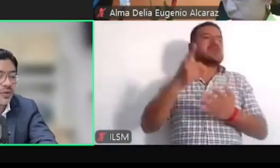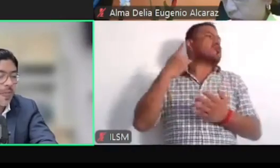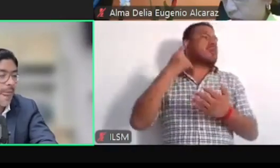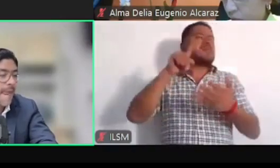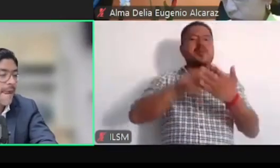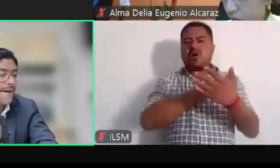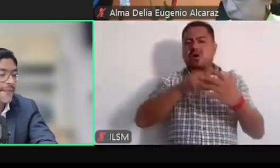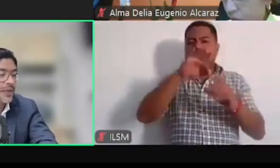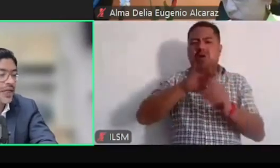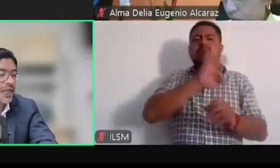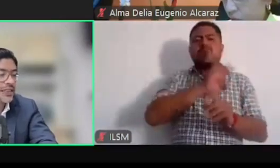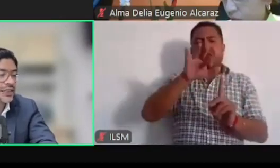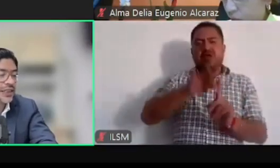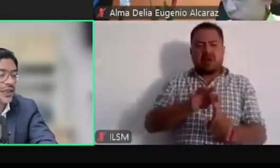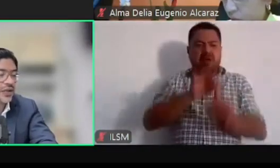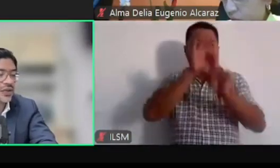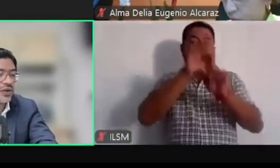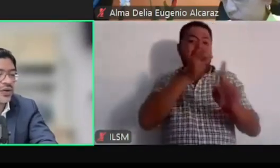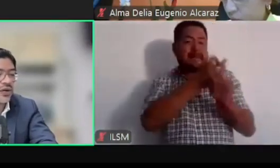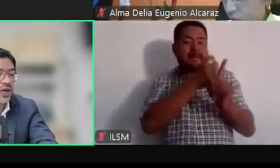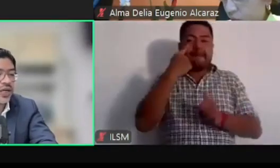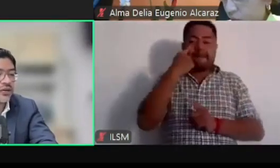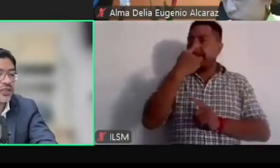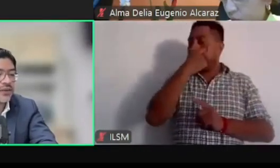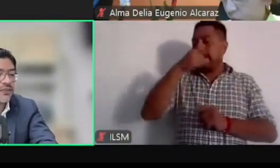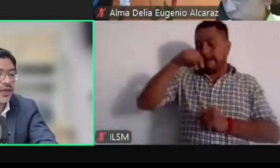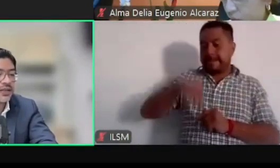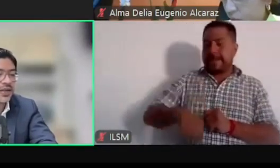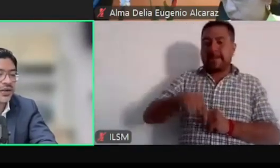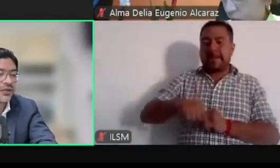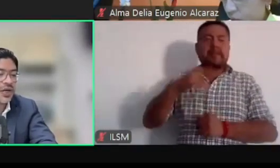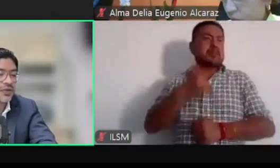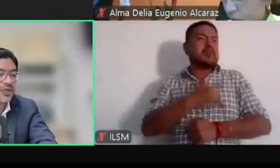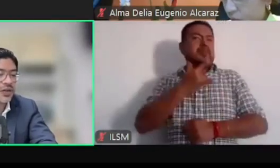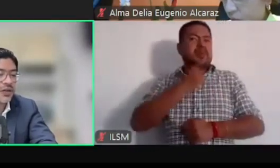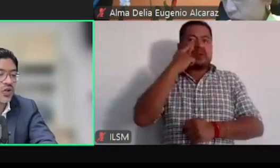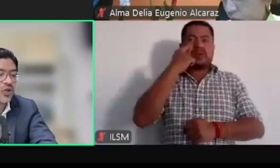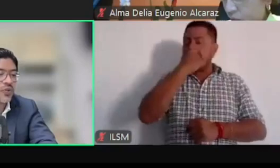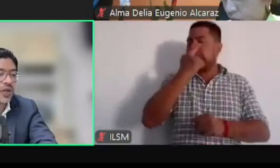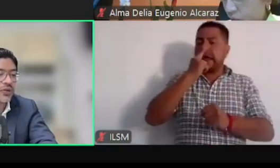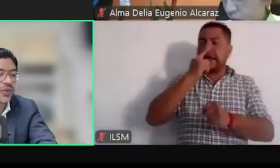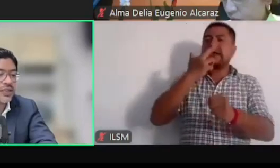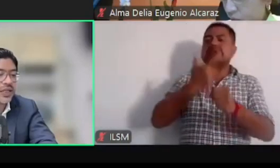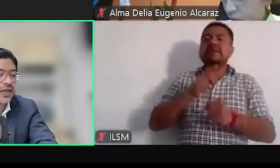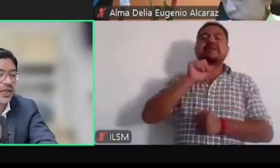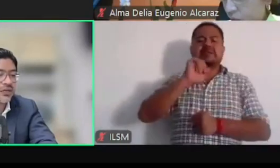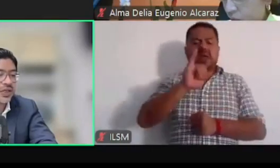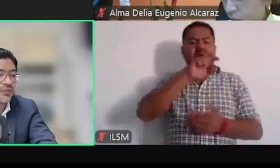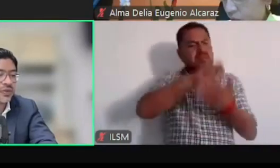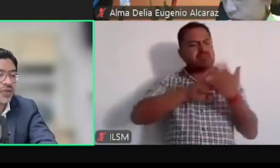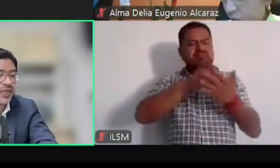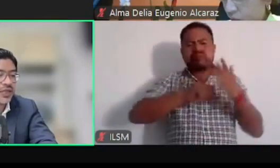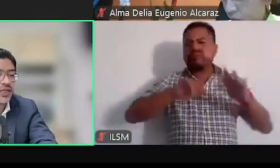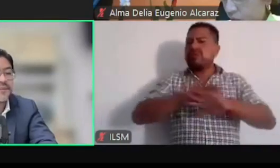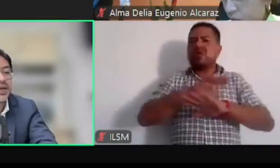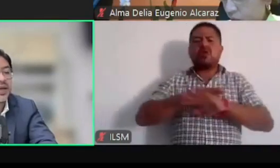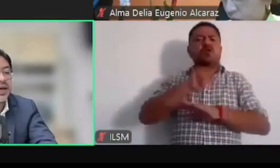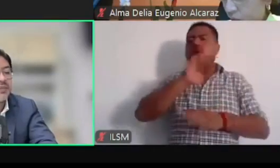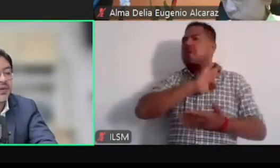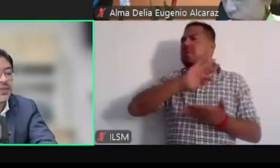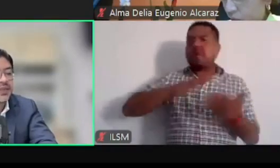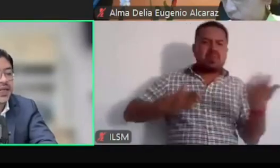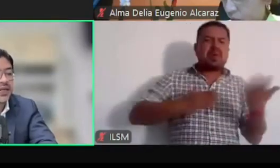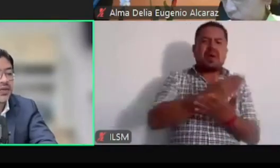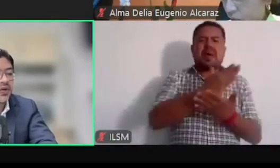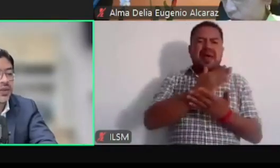votado en ese sentido este órgano colegiado estima que si la autoridad responsable tuvo por actualizada la causal de improcedencia